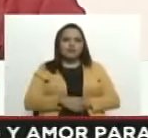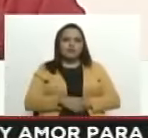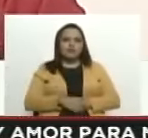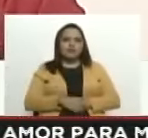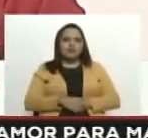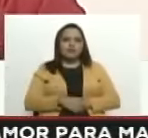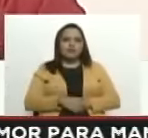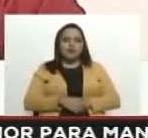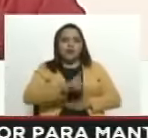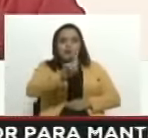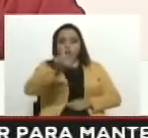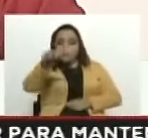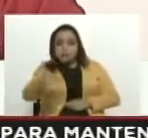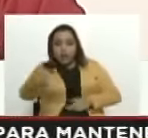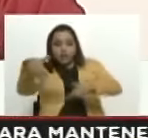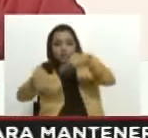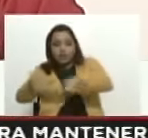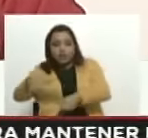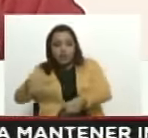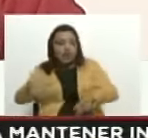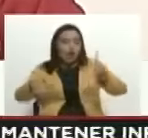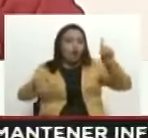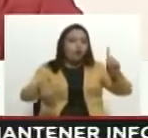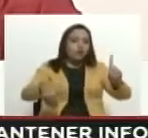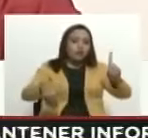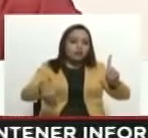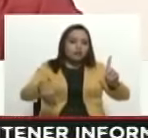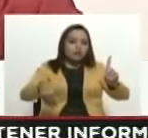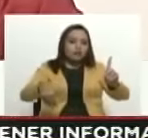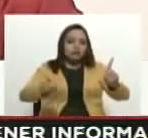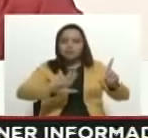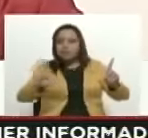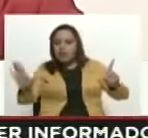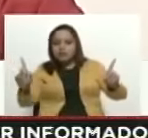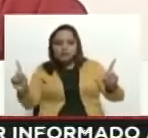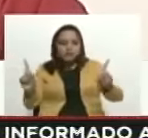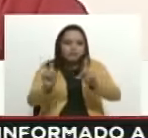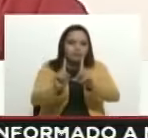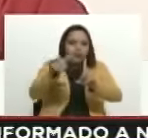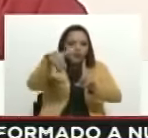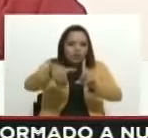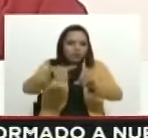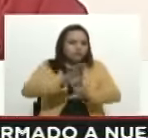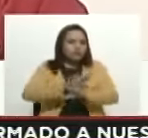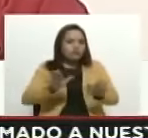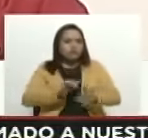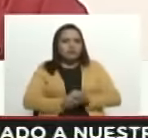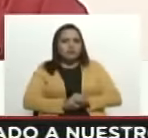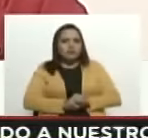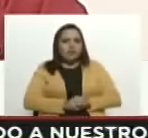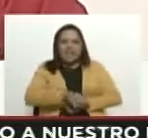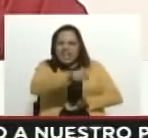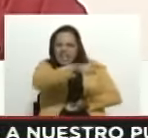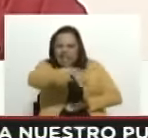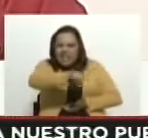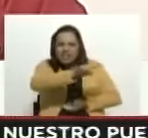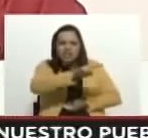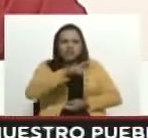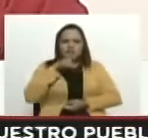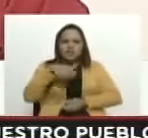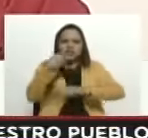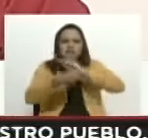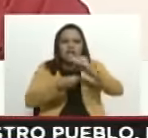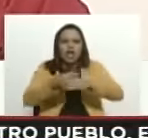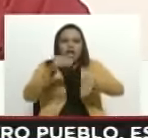vota una persona es un solo voto. De manera que ese desastre anunciado